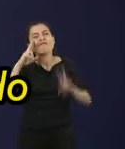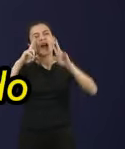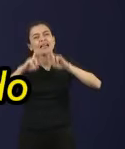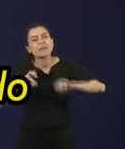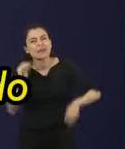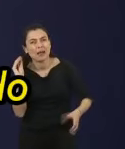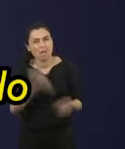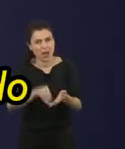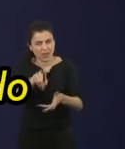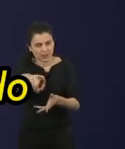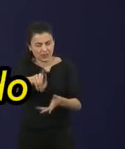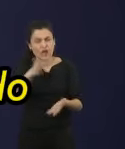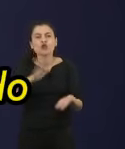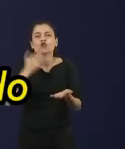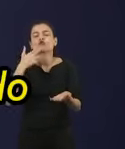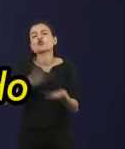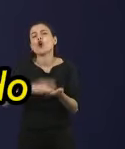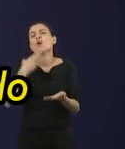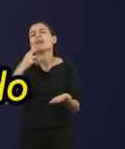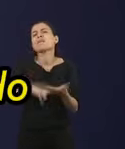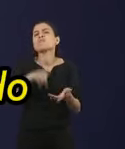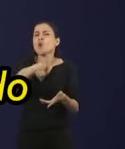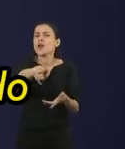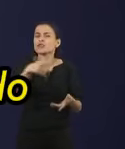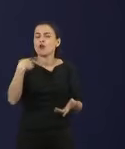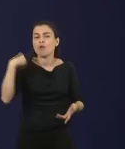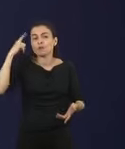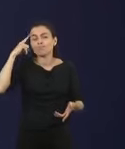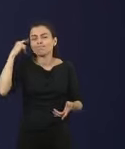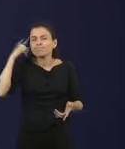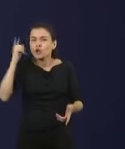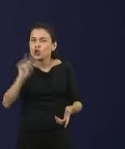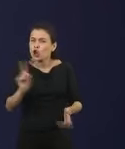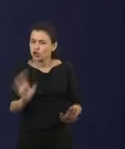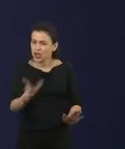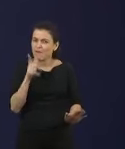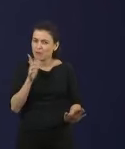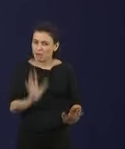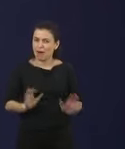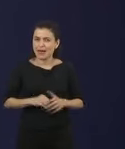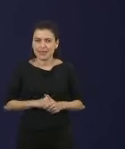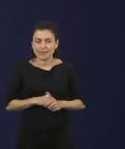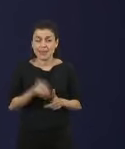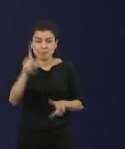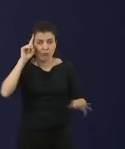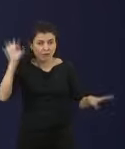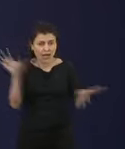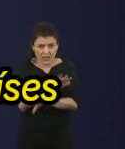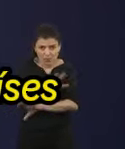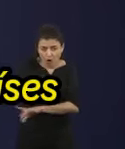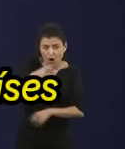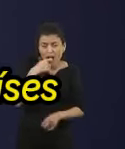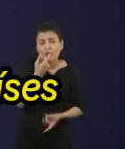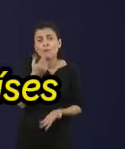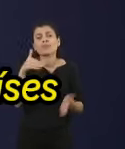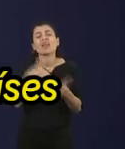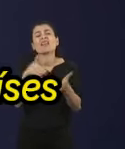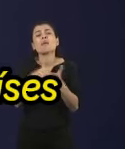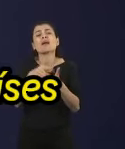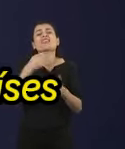impositiva porque lo que decís es equivocado en términos de quienes tienen jurisdicciones Fiscales en